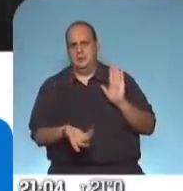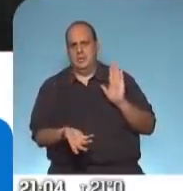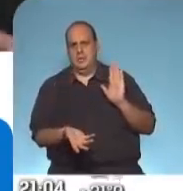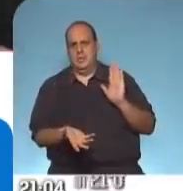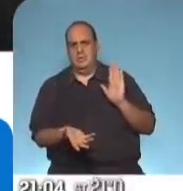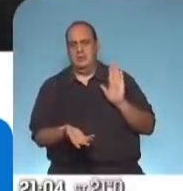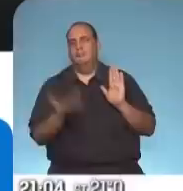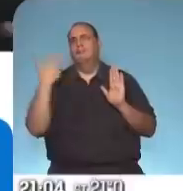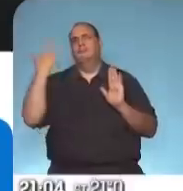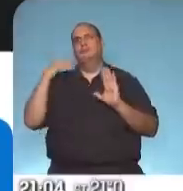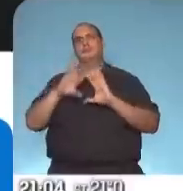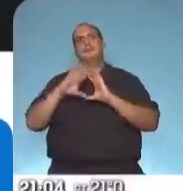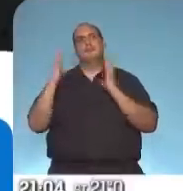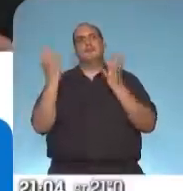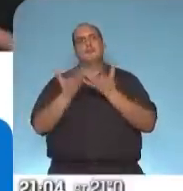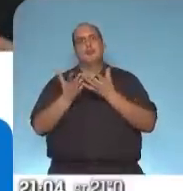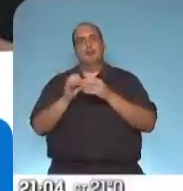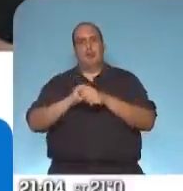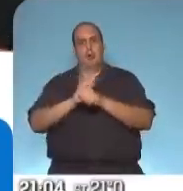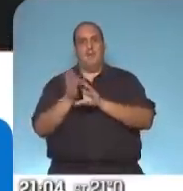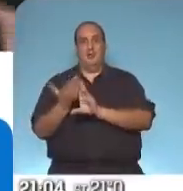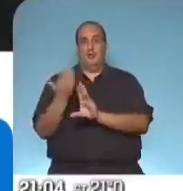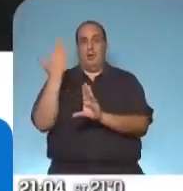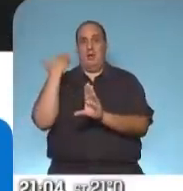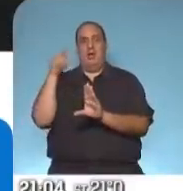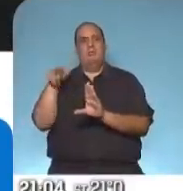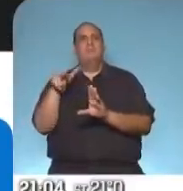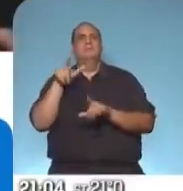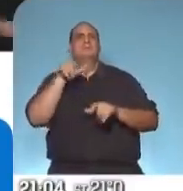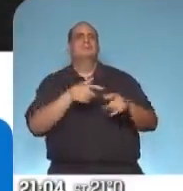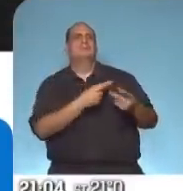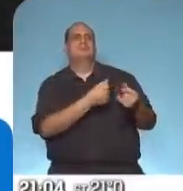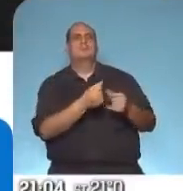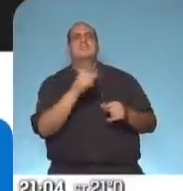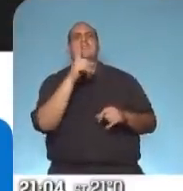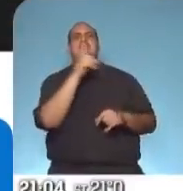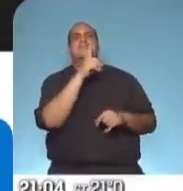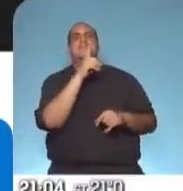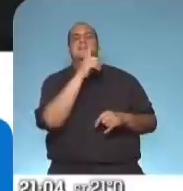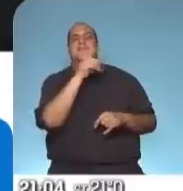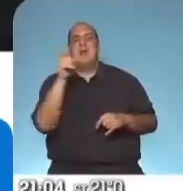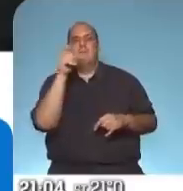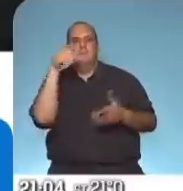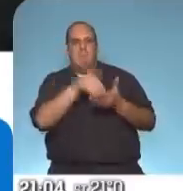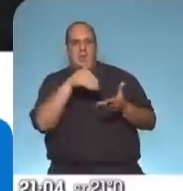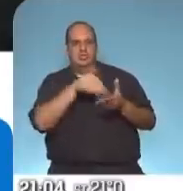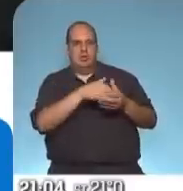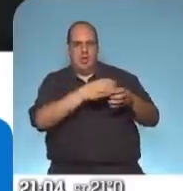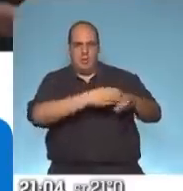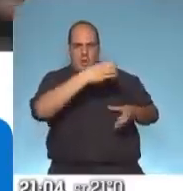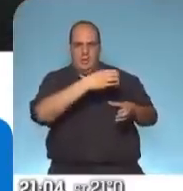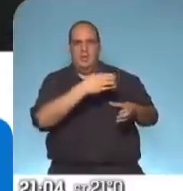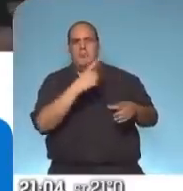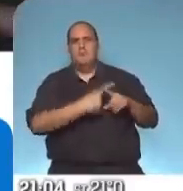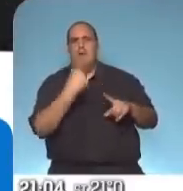la pandemia del coronavirus, consumía aproximadamente 100 millones de barriles diarios. Hoy